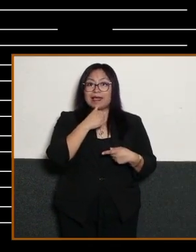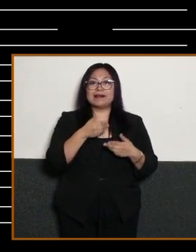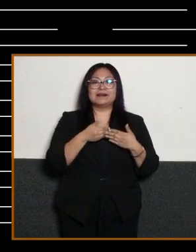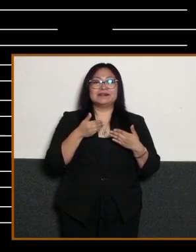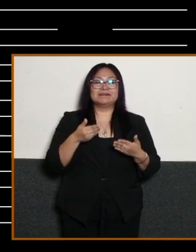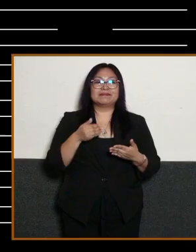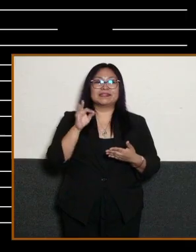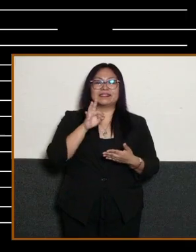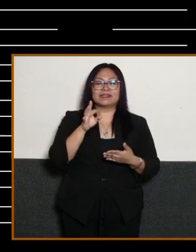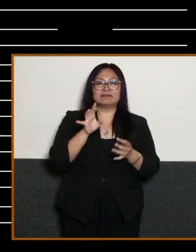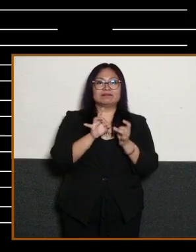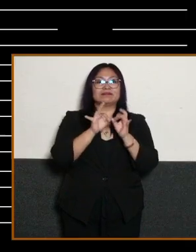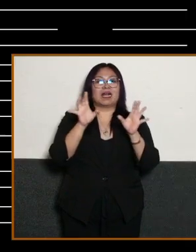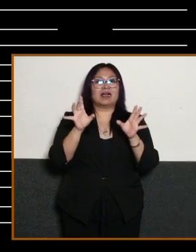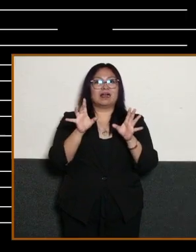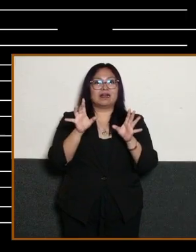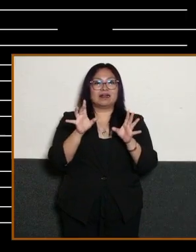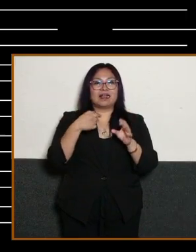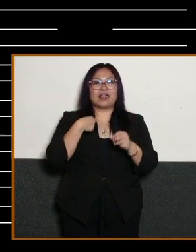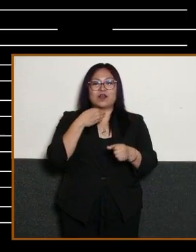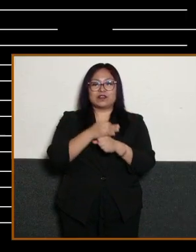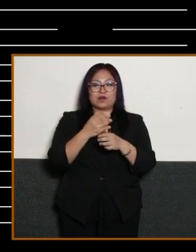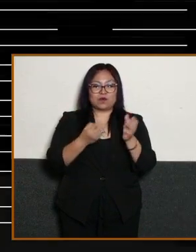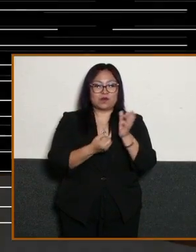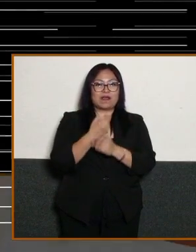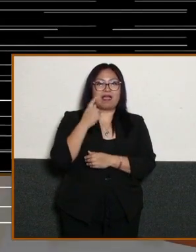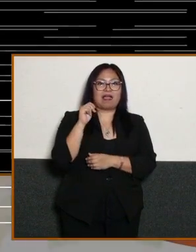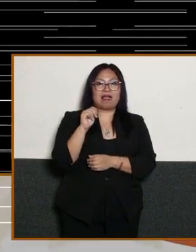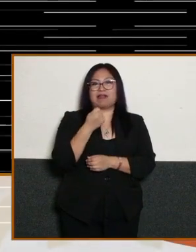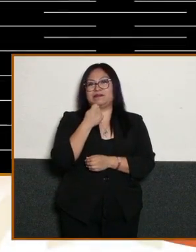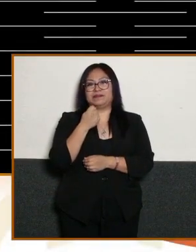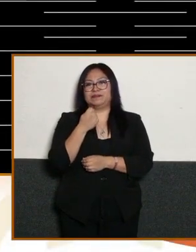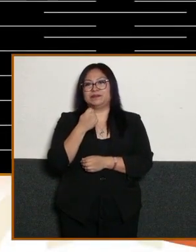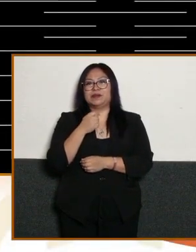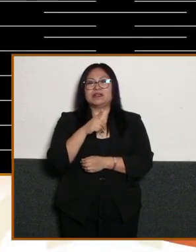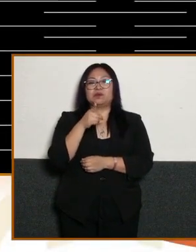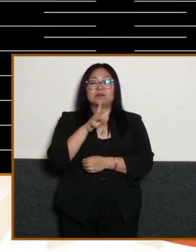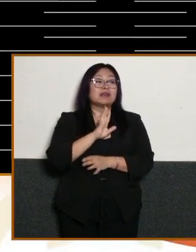No es casual que inventamos esta tecnología. La tecnología